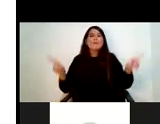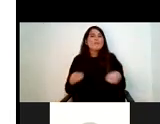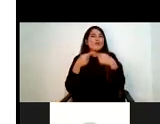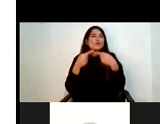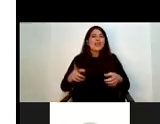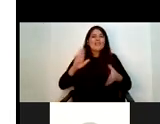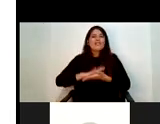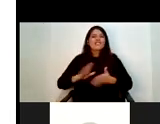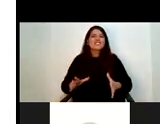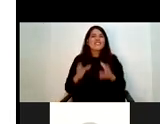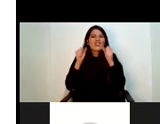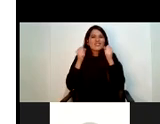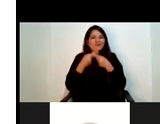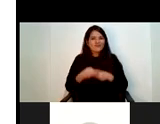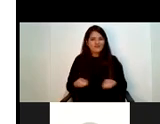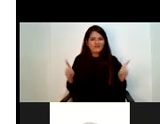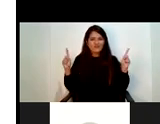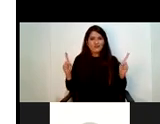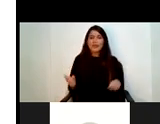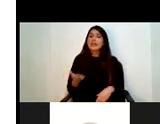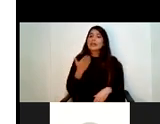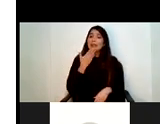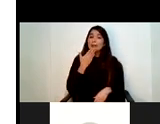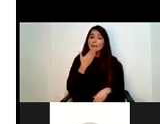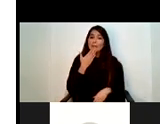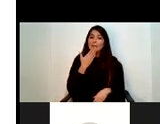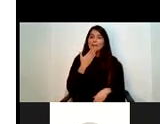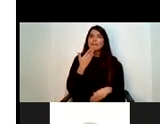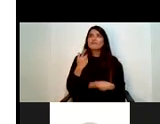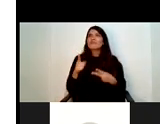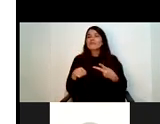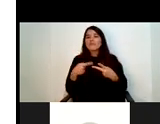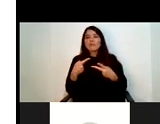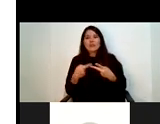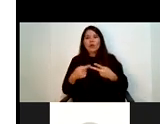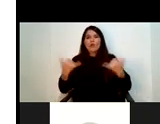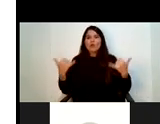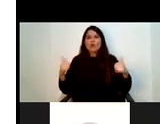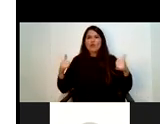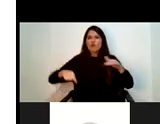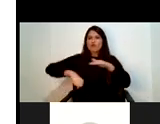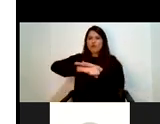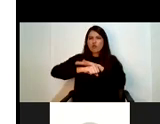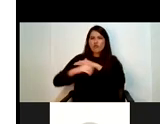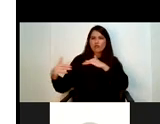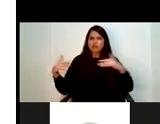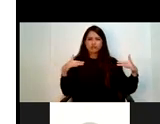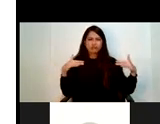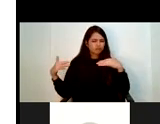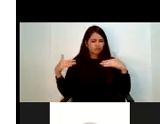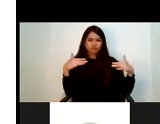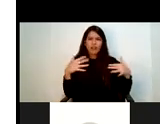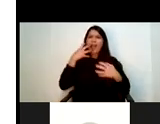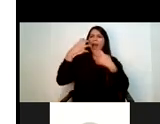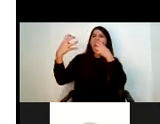diferente. También puede pasar en un concierto, en un partido de fútbol.